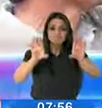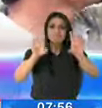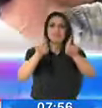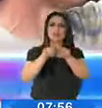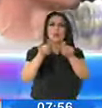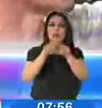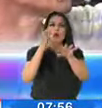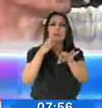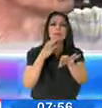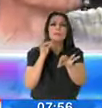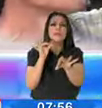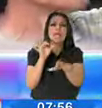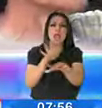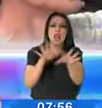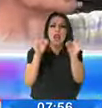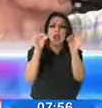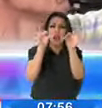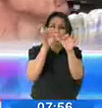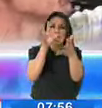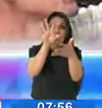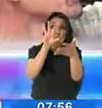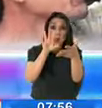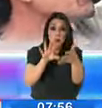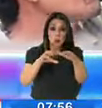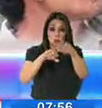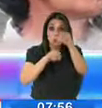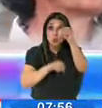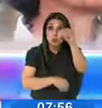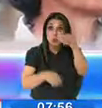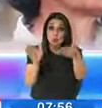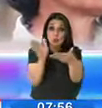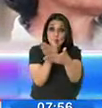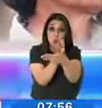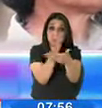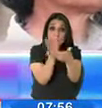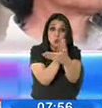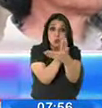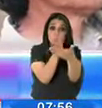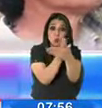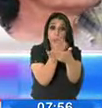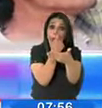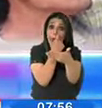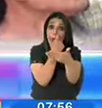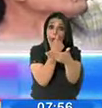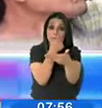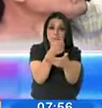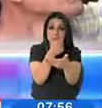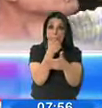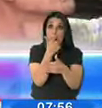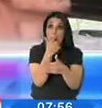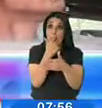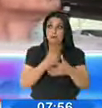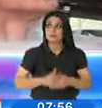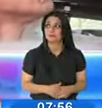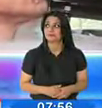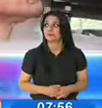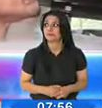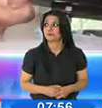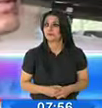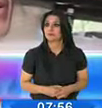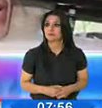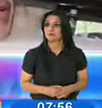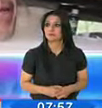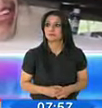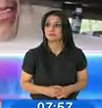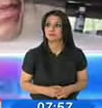de miel, se la retira y luego se abre la tapa protectora acá arriba y